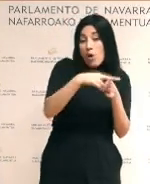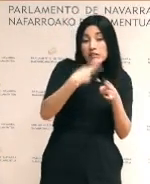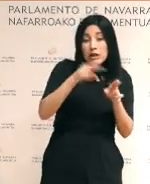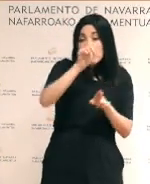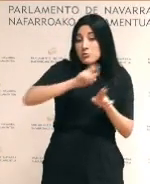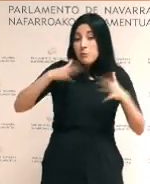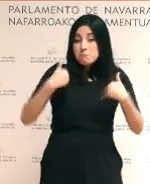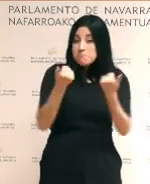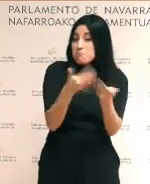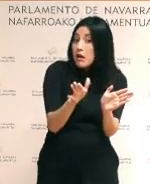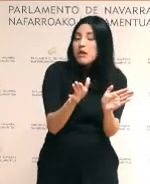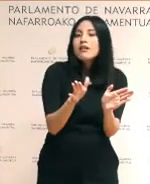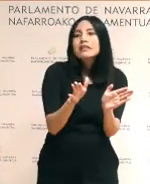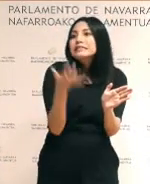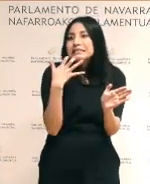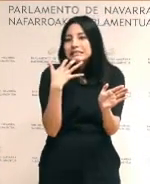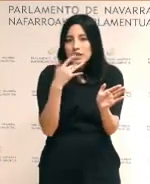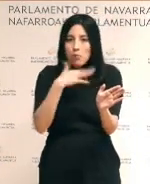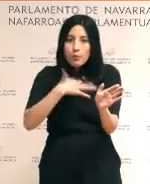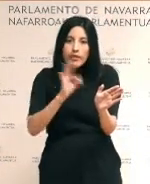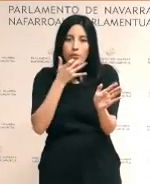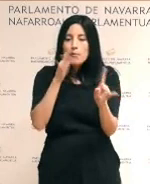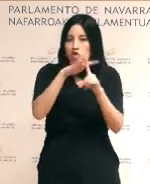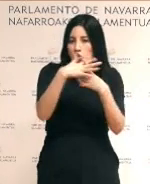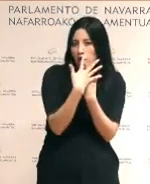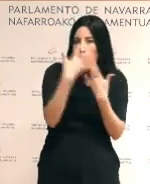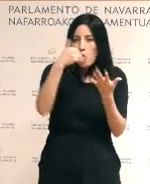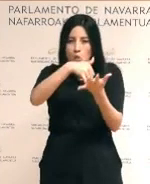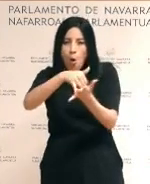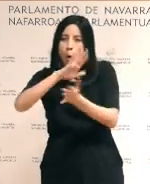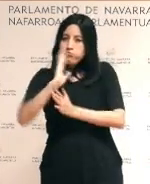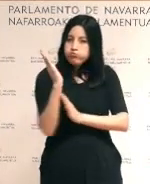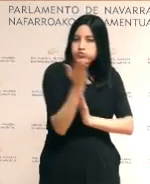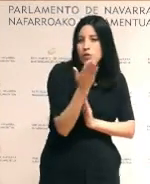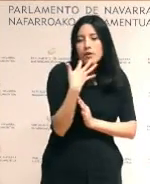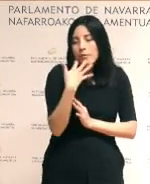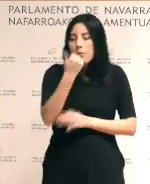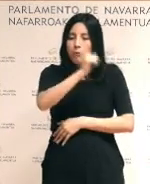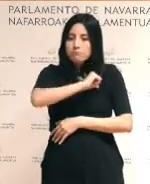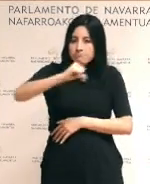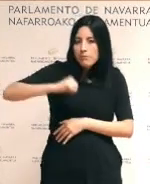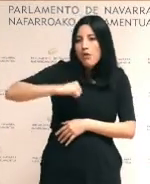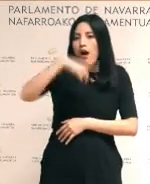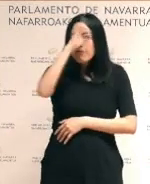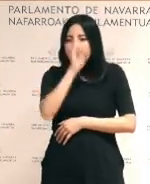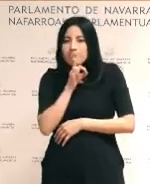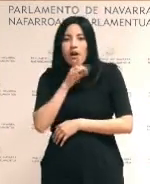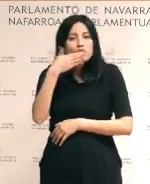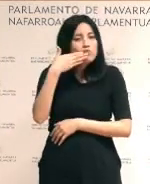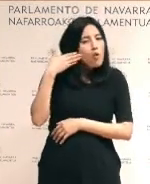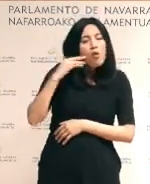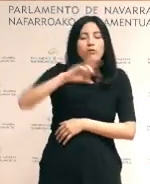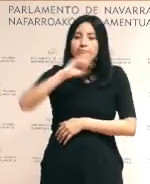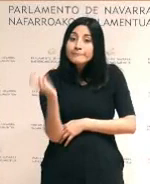pueden acudir si se les ha difamado, calumniado, se ha atentado contra su intimidad, su vida privada, su honor o su propia imagen. Pues bien,